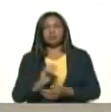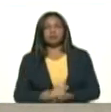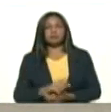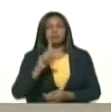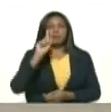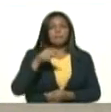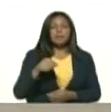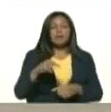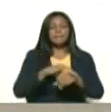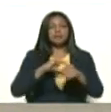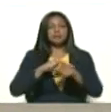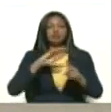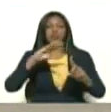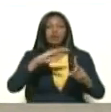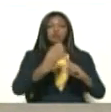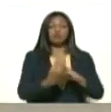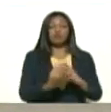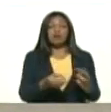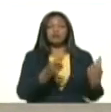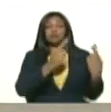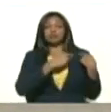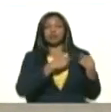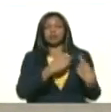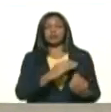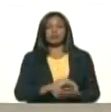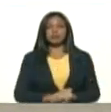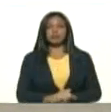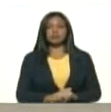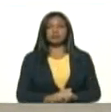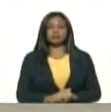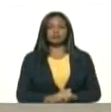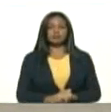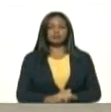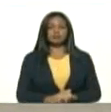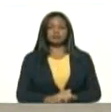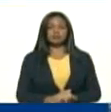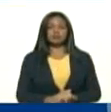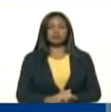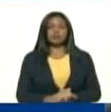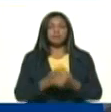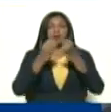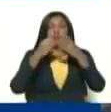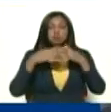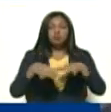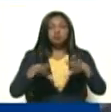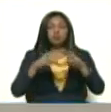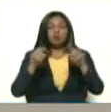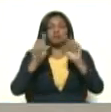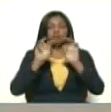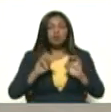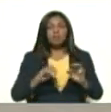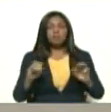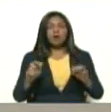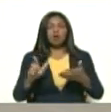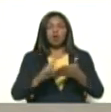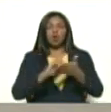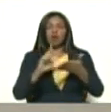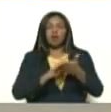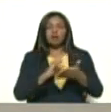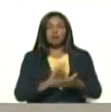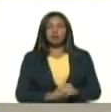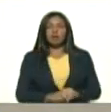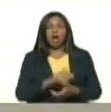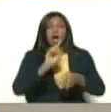Villegas para que se encarguen de editar estos libros. En algunos casos sus autores están